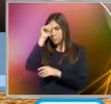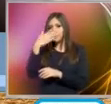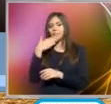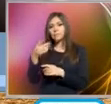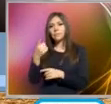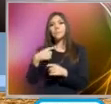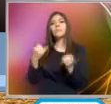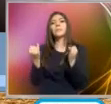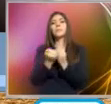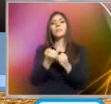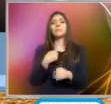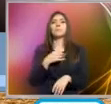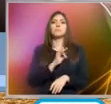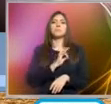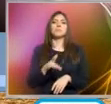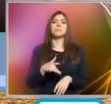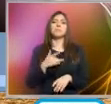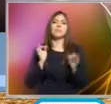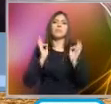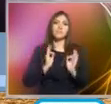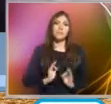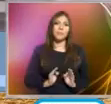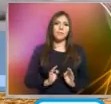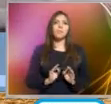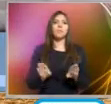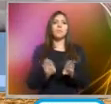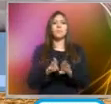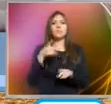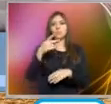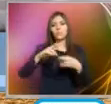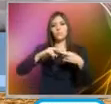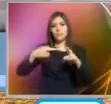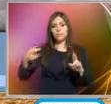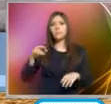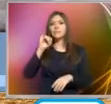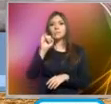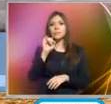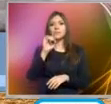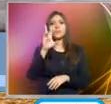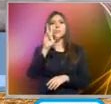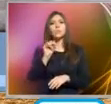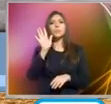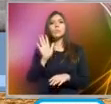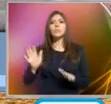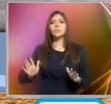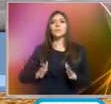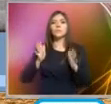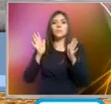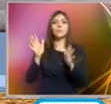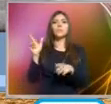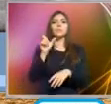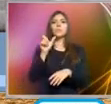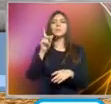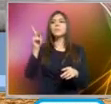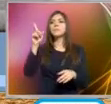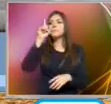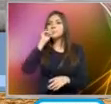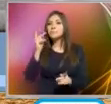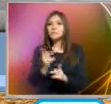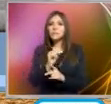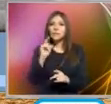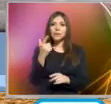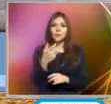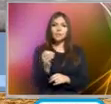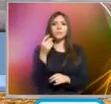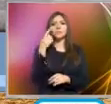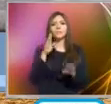pueda sentirme, pues, tranquilo, ¿no? Cómodo dentro de la relación. Exacto, que no sea una sorpresa en el momento que ocurra algo, lo que mencionabas tú